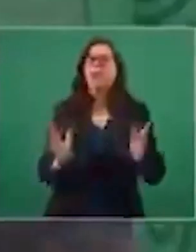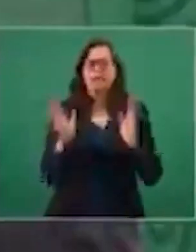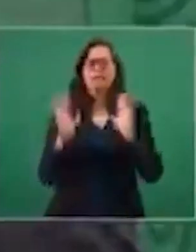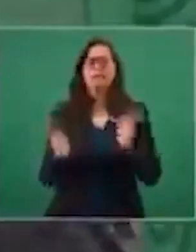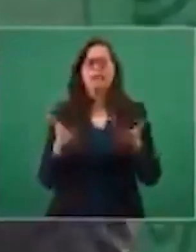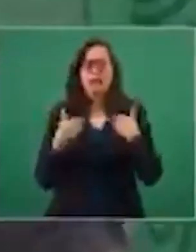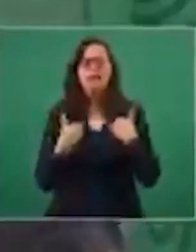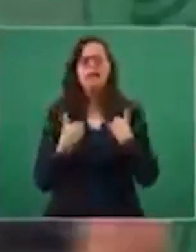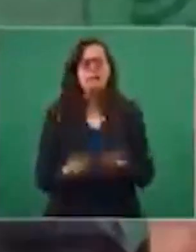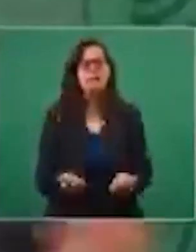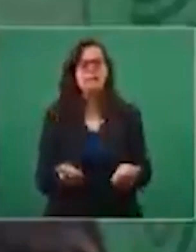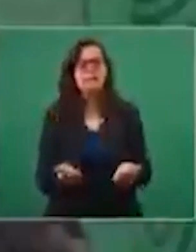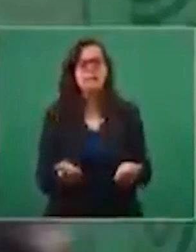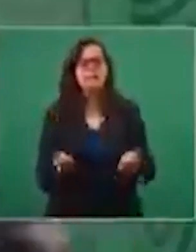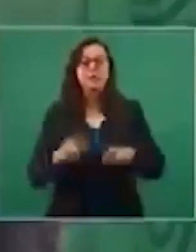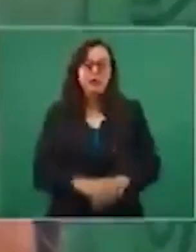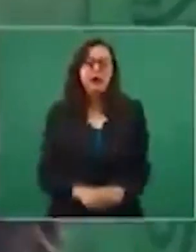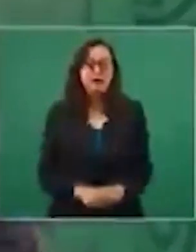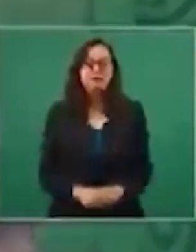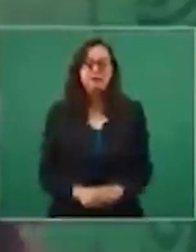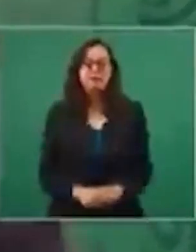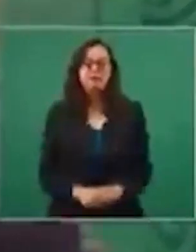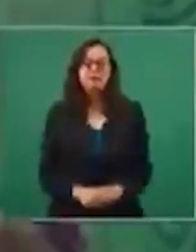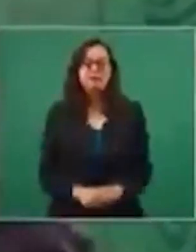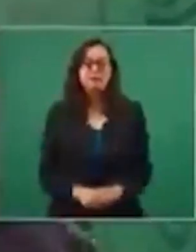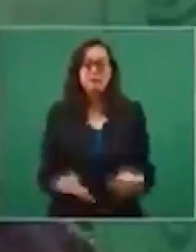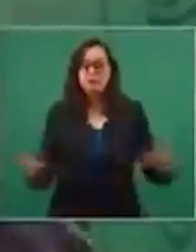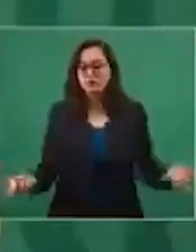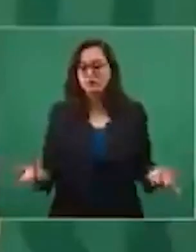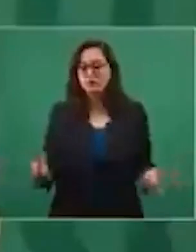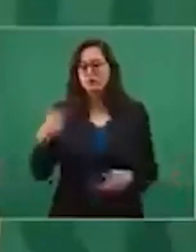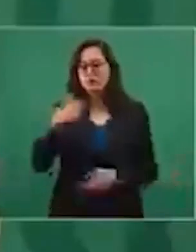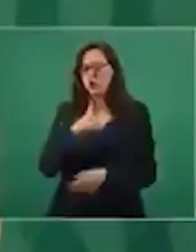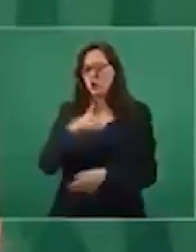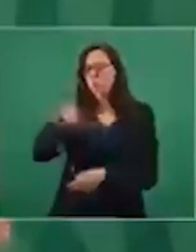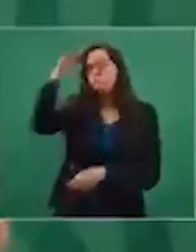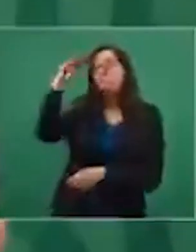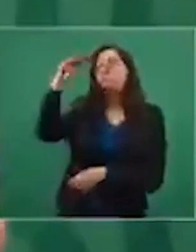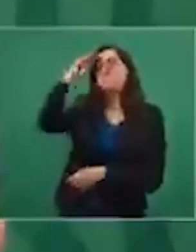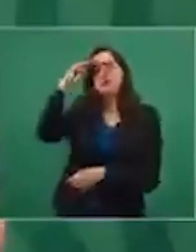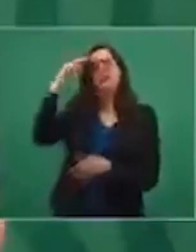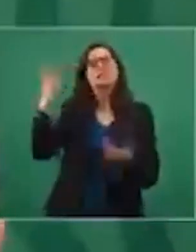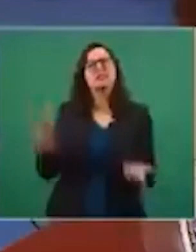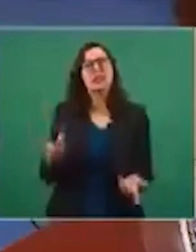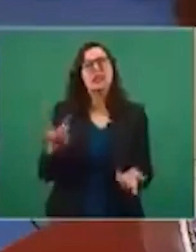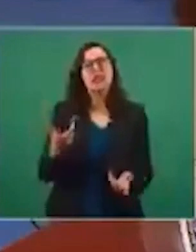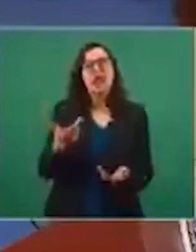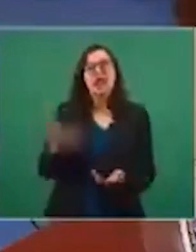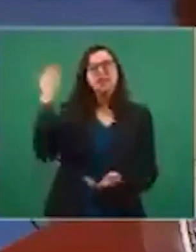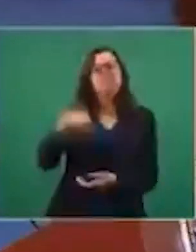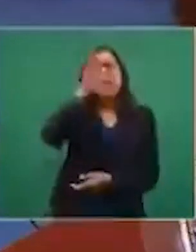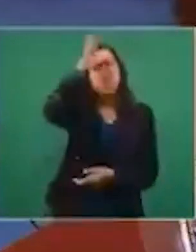Cuando se habla de rompe el pacto, pues ya lo estoy rompiendo, el llamado pacto por México, que no fue más que pacto contra